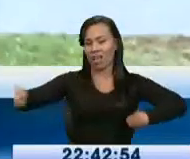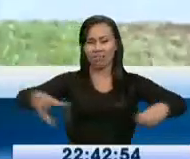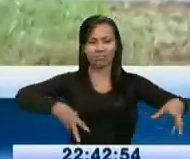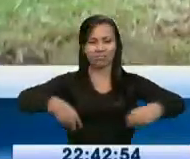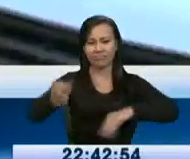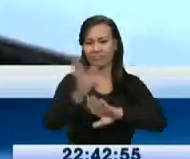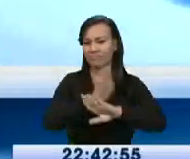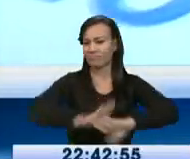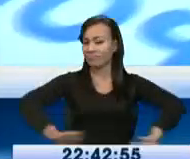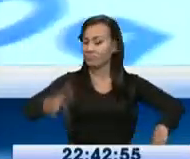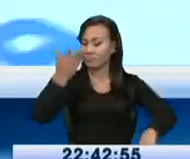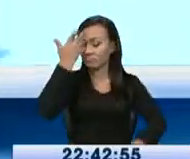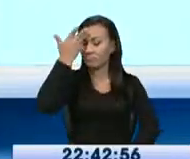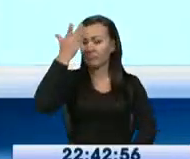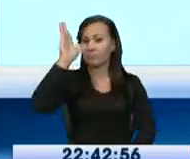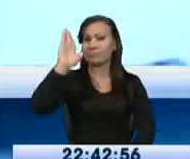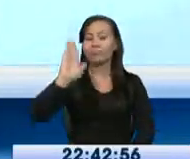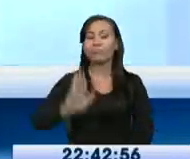repartieron.